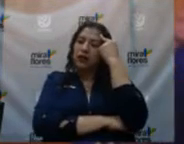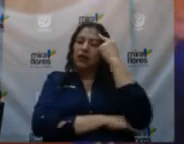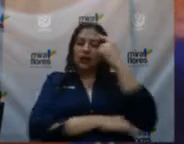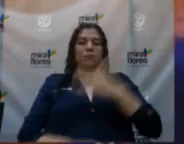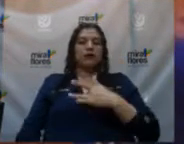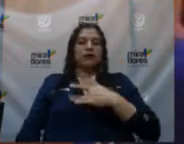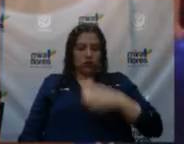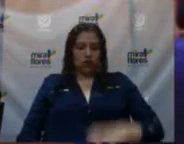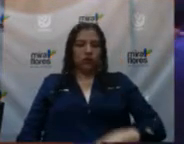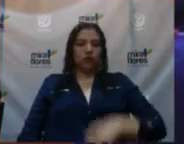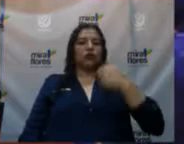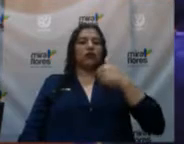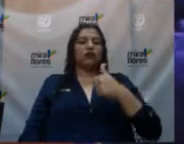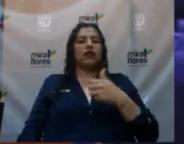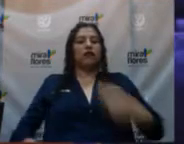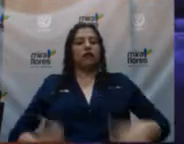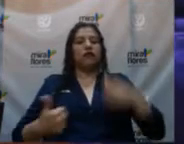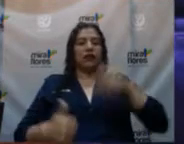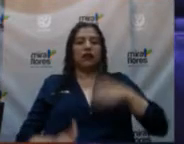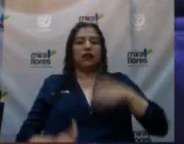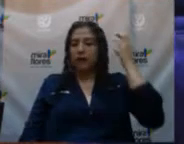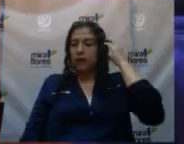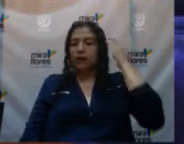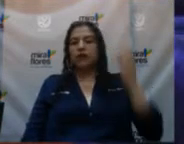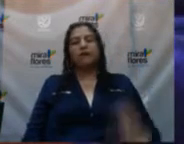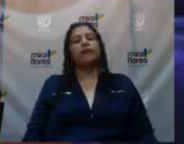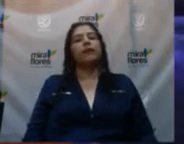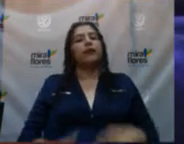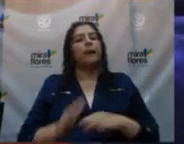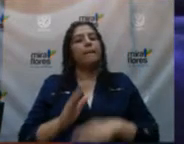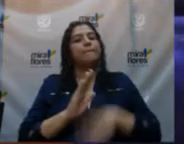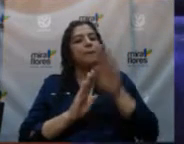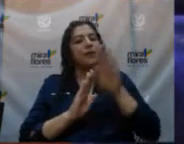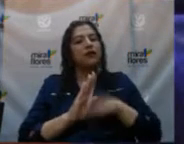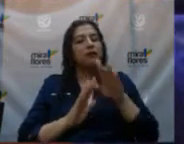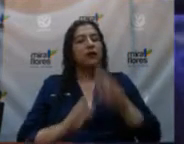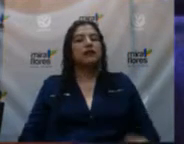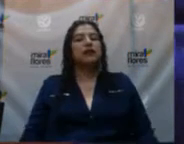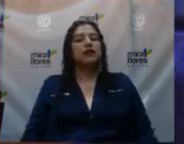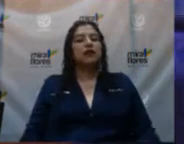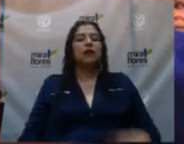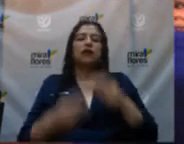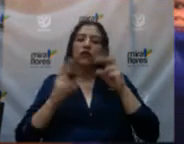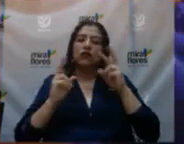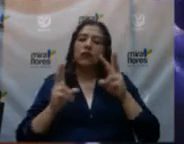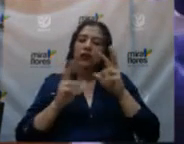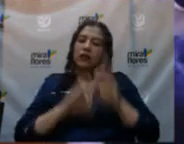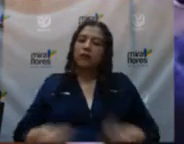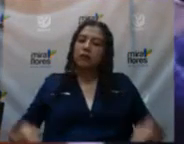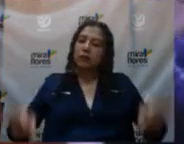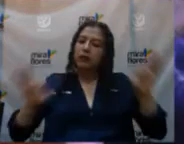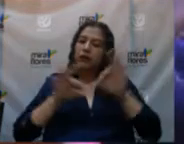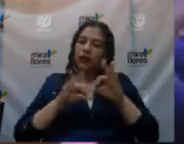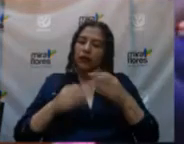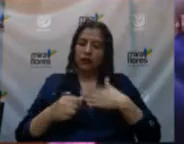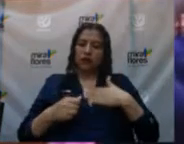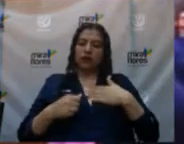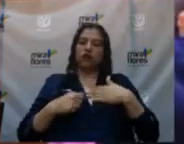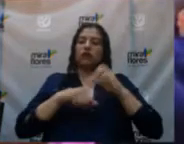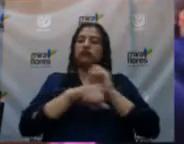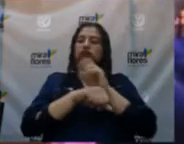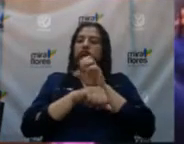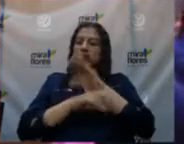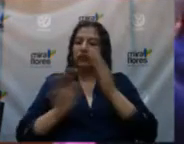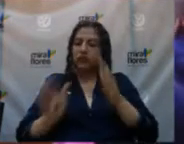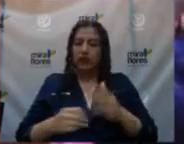orgullosa me siento de ser miraflorina. Pero más aún, cuando sumo la importante labor de ser consejera.